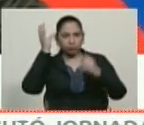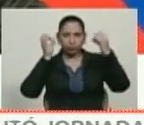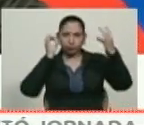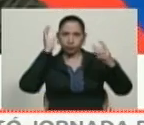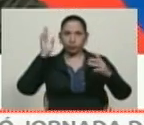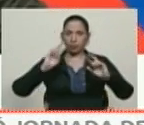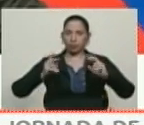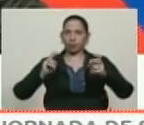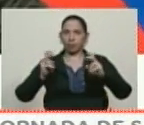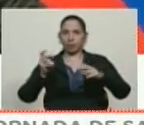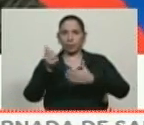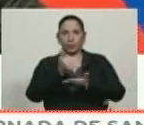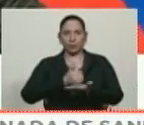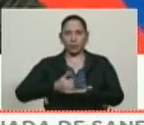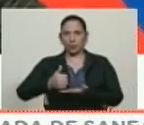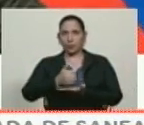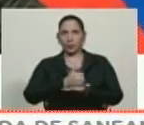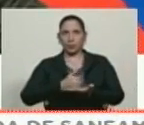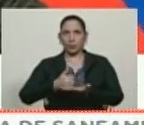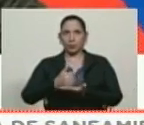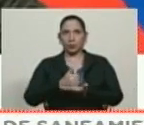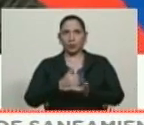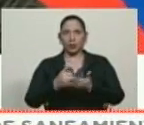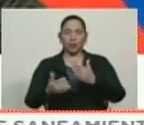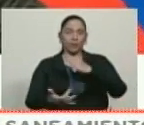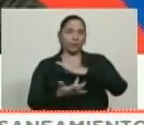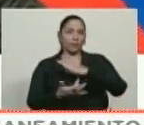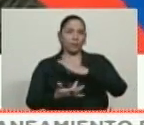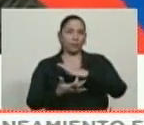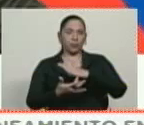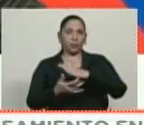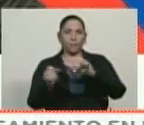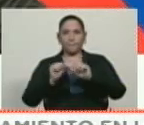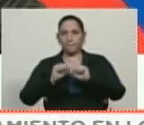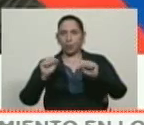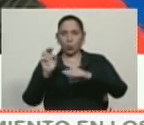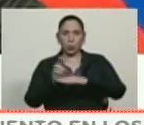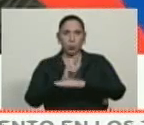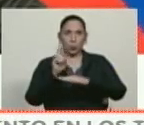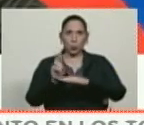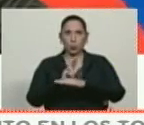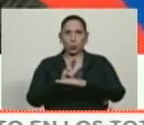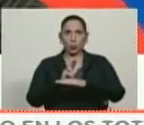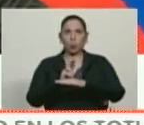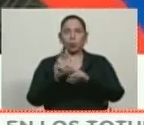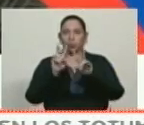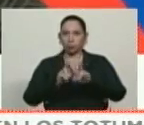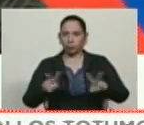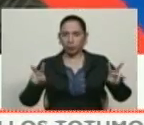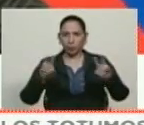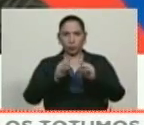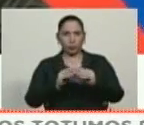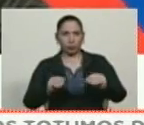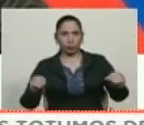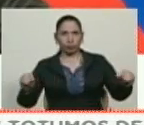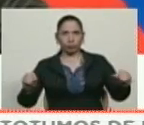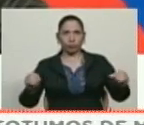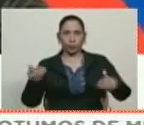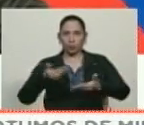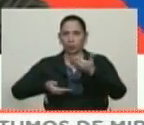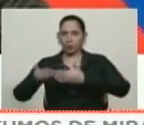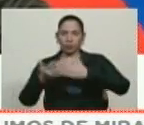ámbito de farmacéutica, tecnologías informáticas, medicina nuclear, en el uso pacífico del espacio ultraterrestre y cooperación técnica